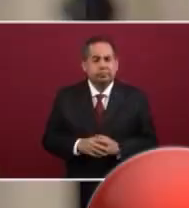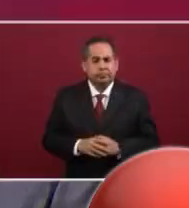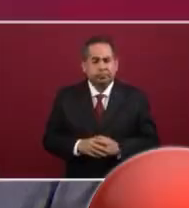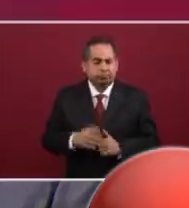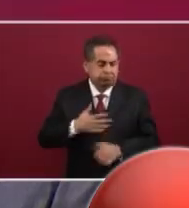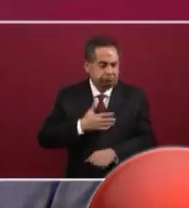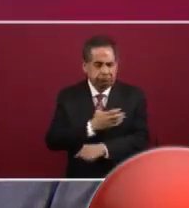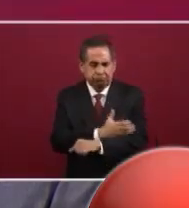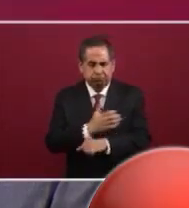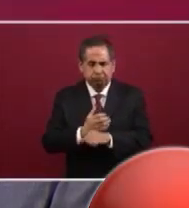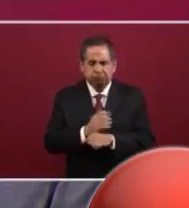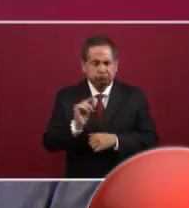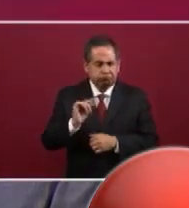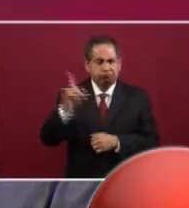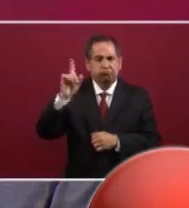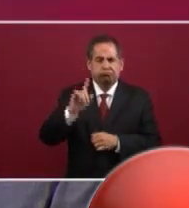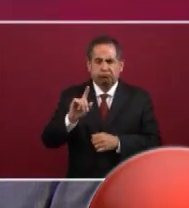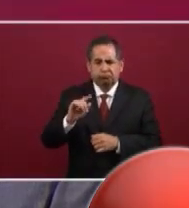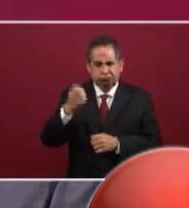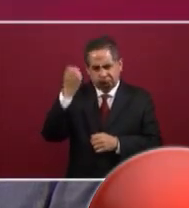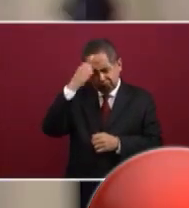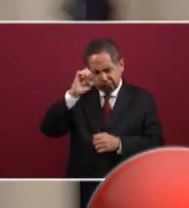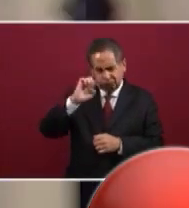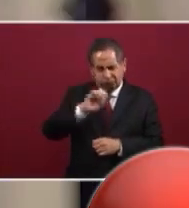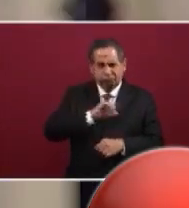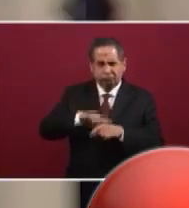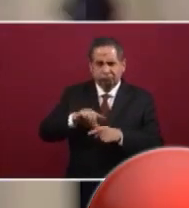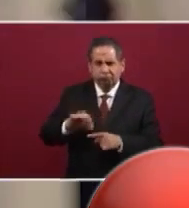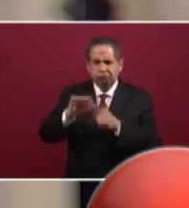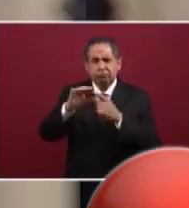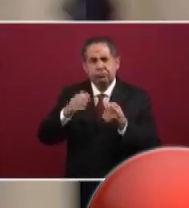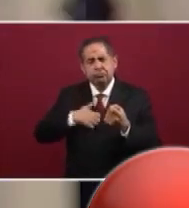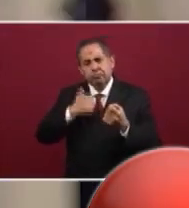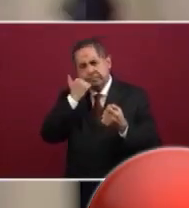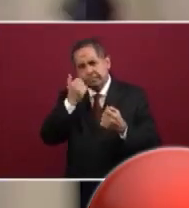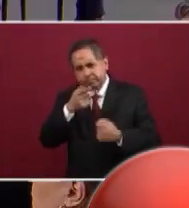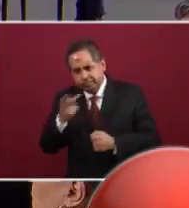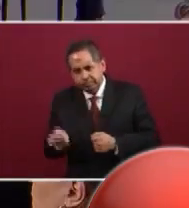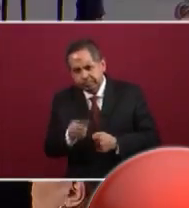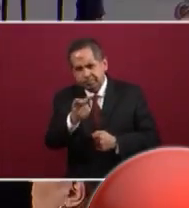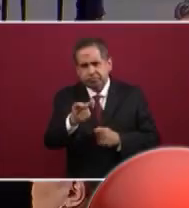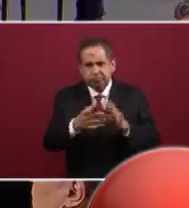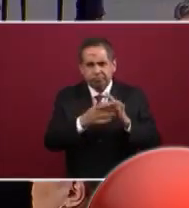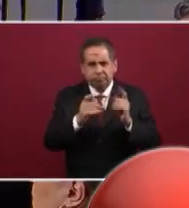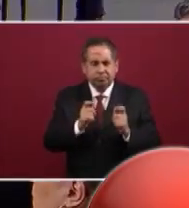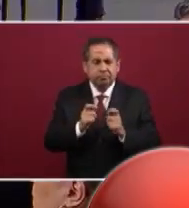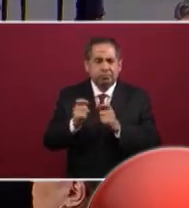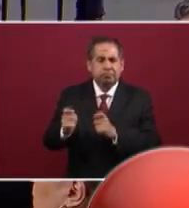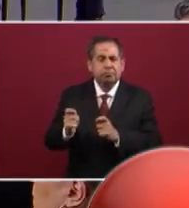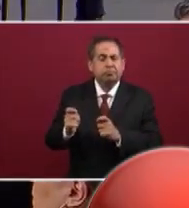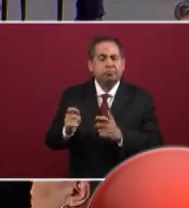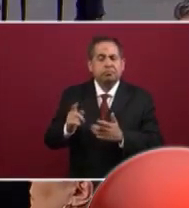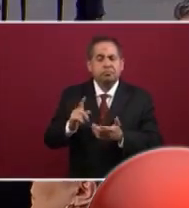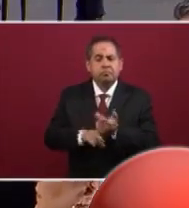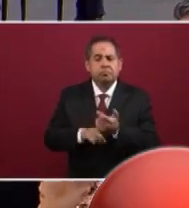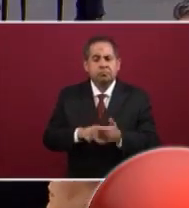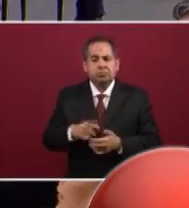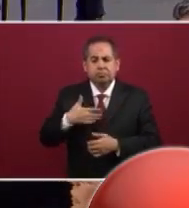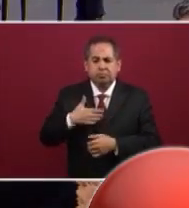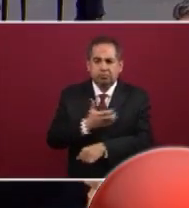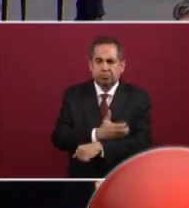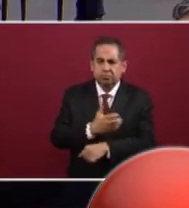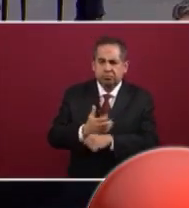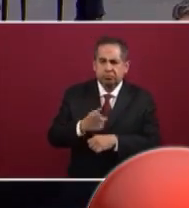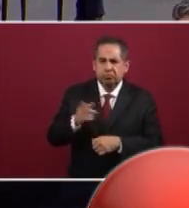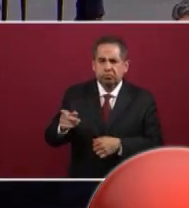colega distinguido, especial, y quisiera mi primer pregunta dársela pues a mi